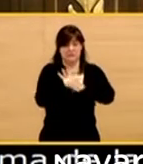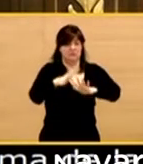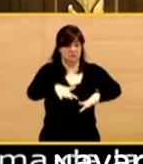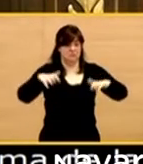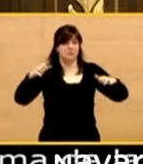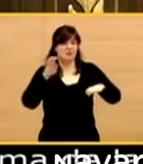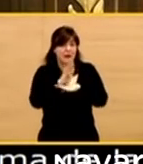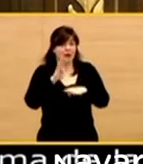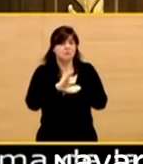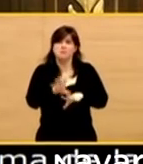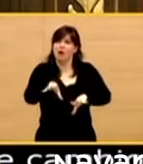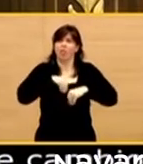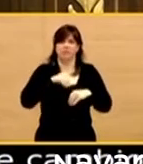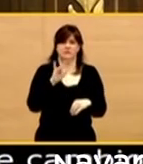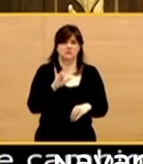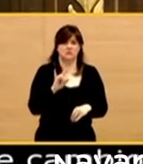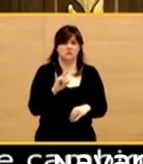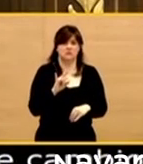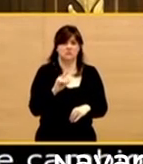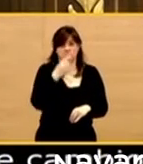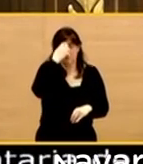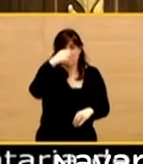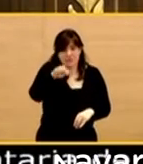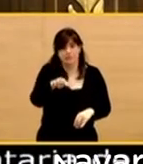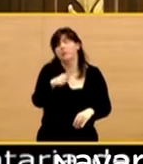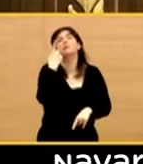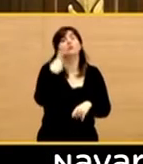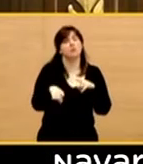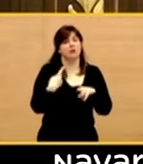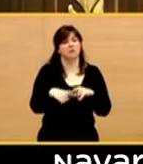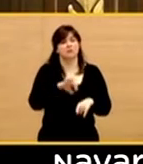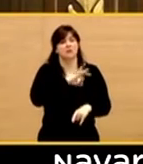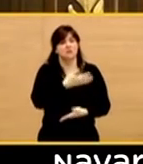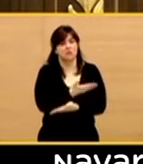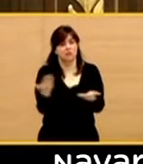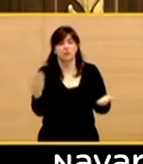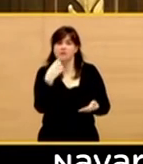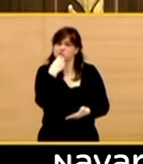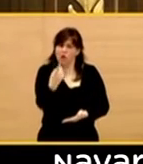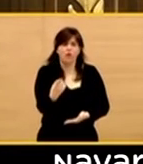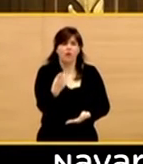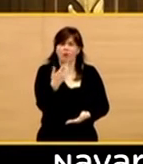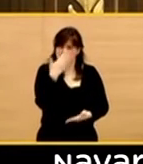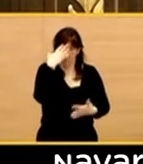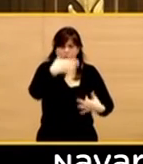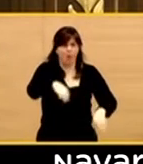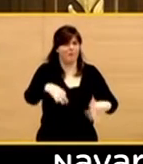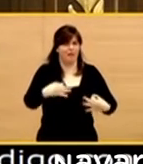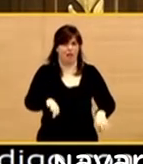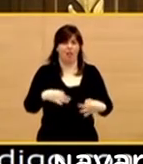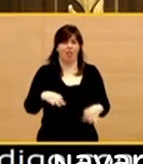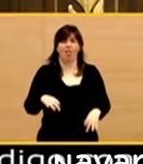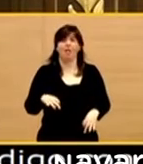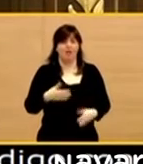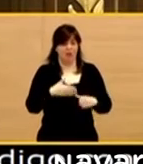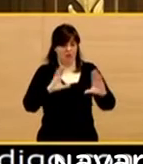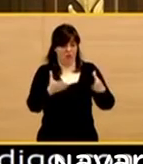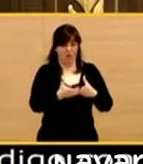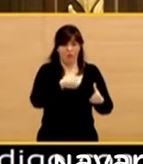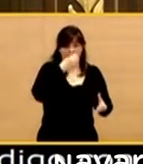Diputados. Sepan una cosa, señorías, y lo digo con total humildad. El Grupo Parlamentario Socialista no